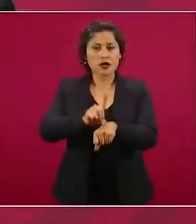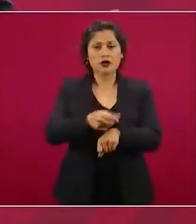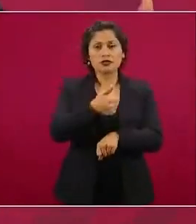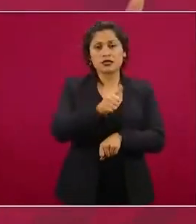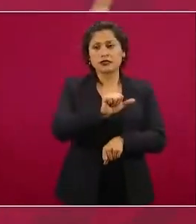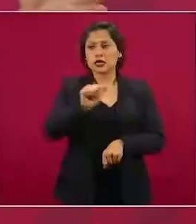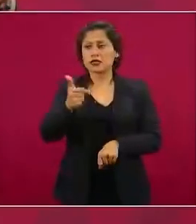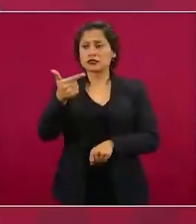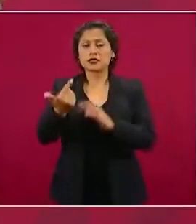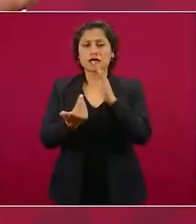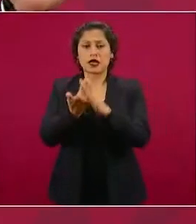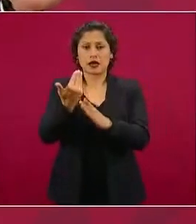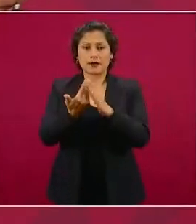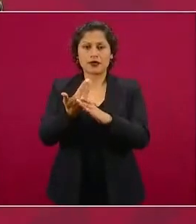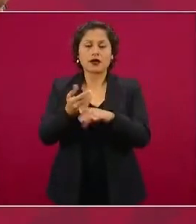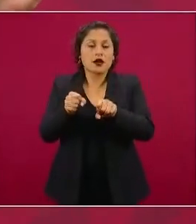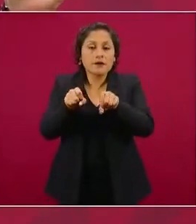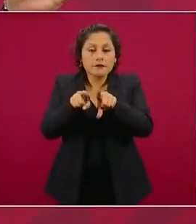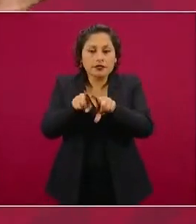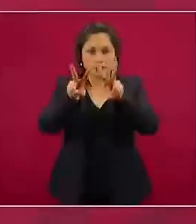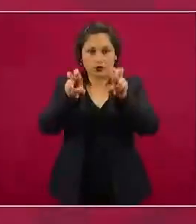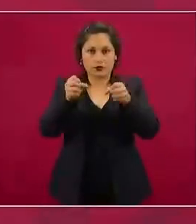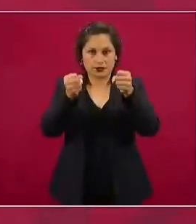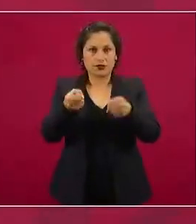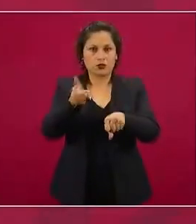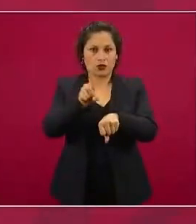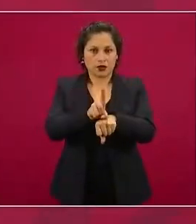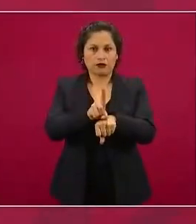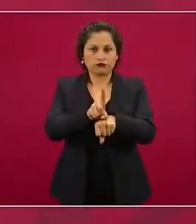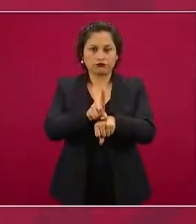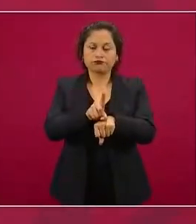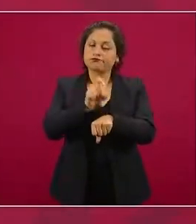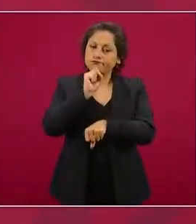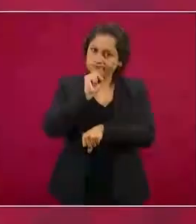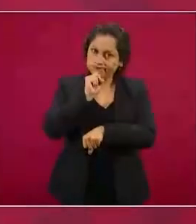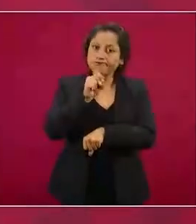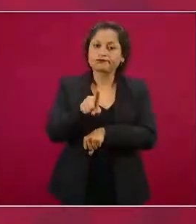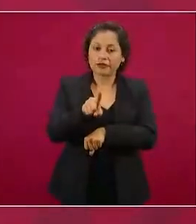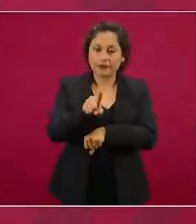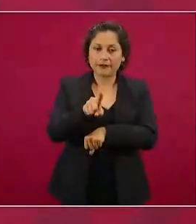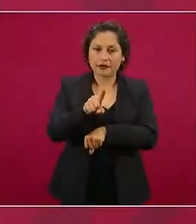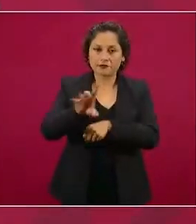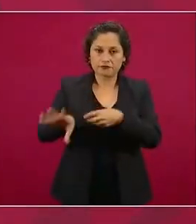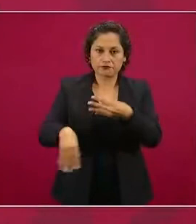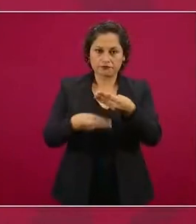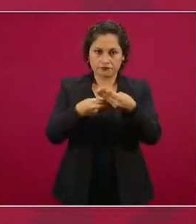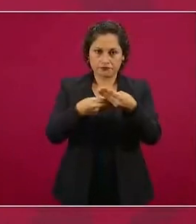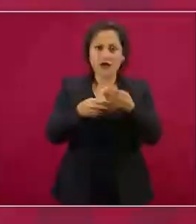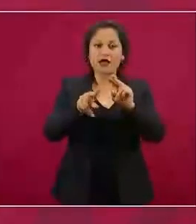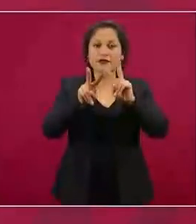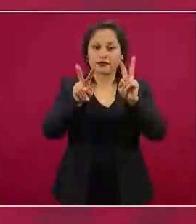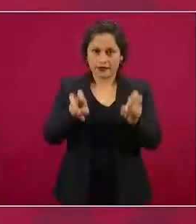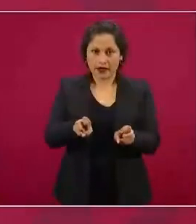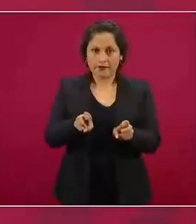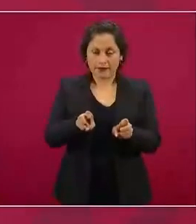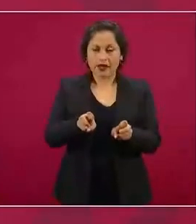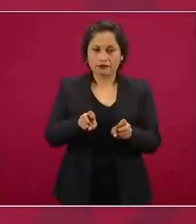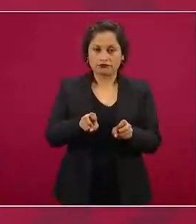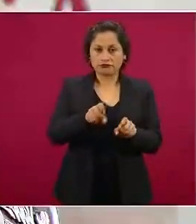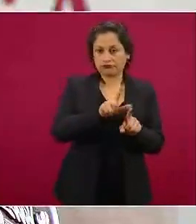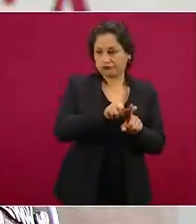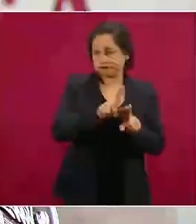así como vemos los temas de seguridad, ahí están siempre, de lunes a